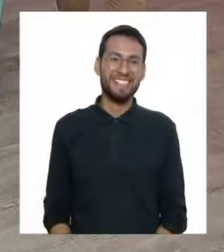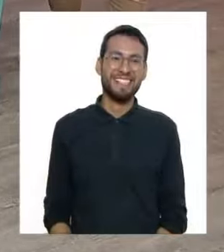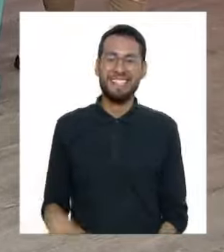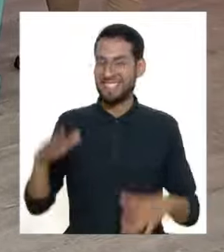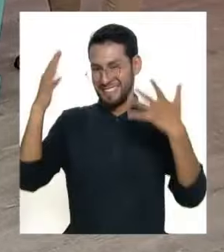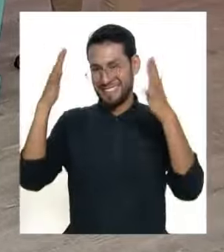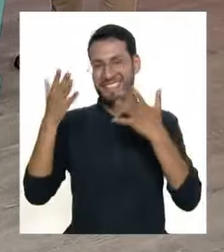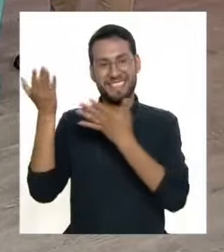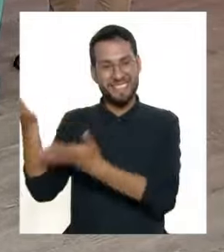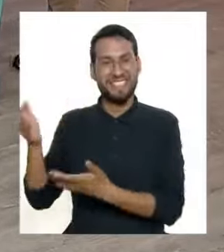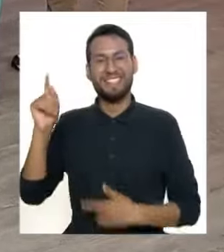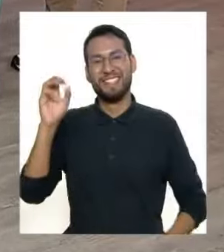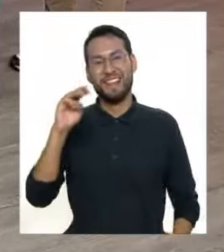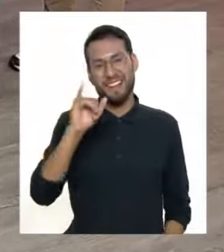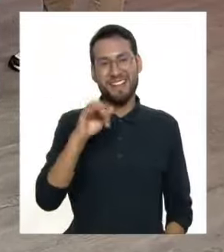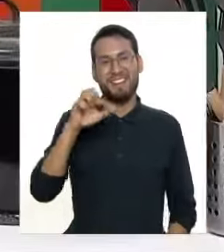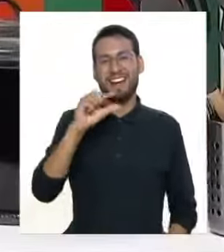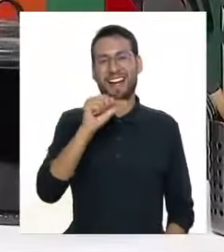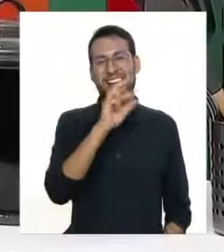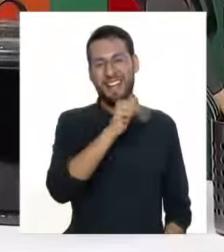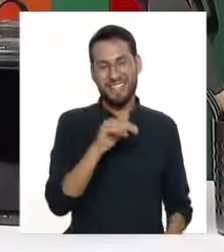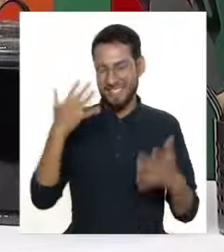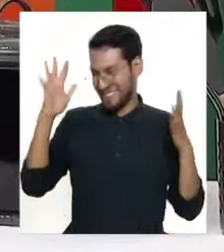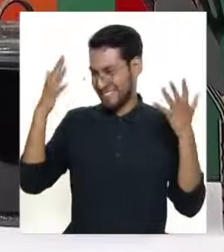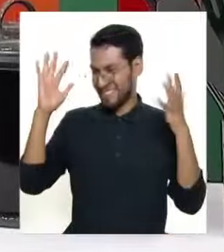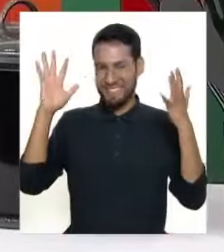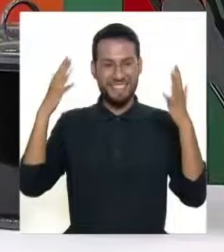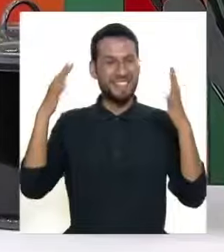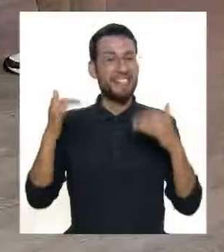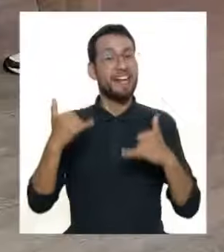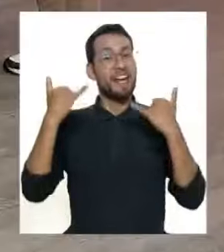Ok. Un aplauso, por favor, para Tommy Parra.